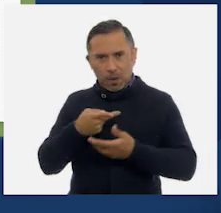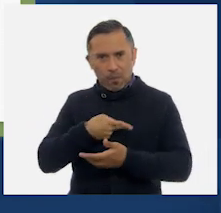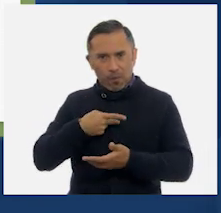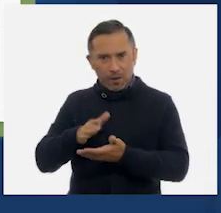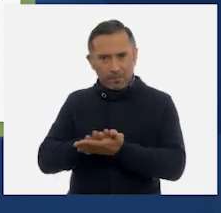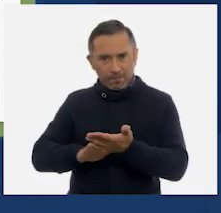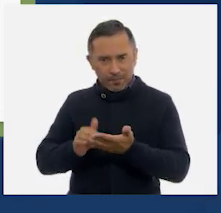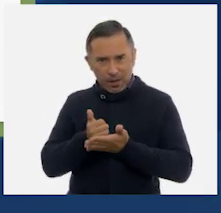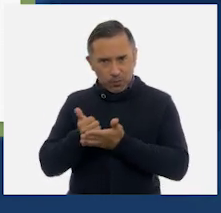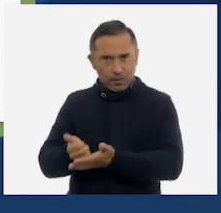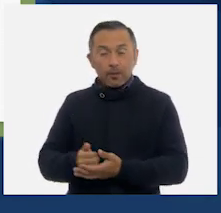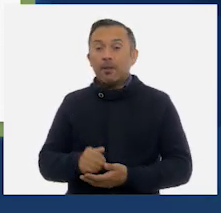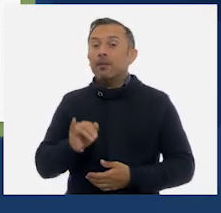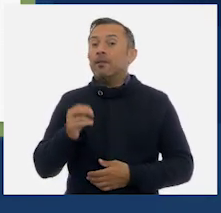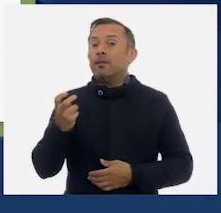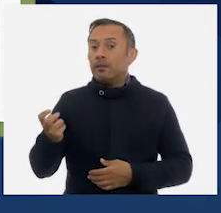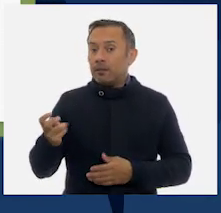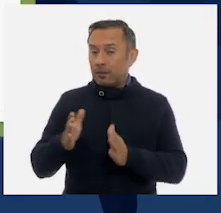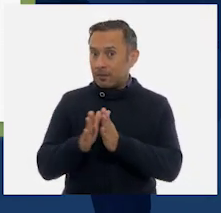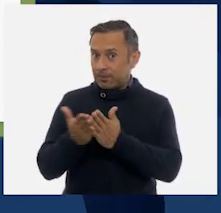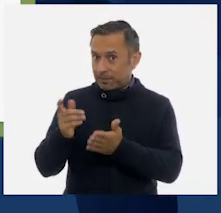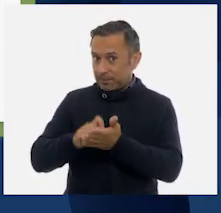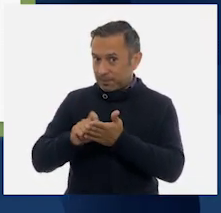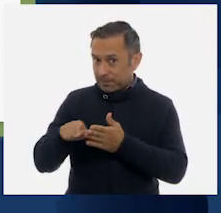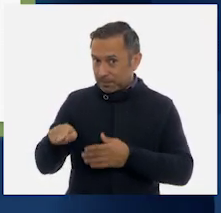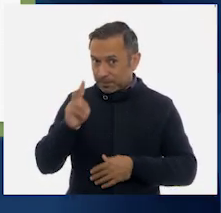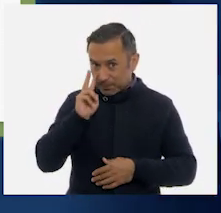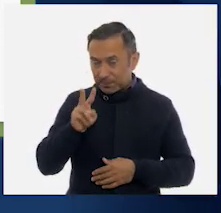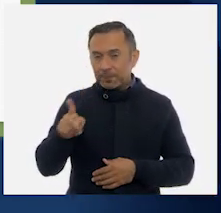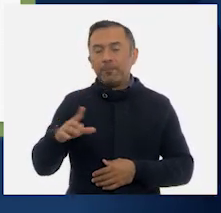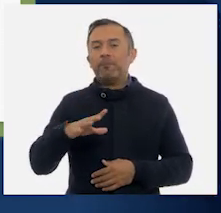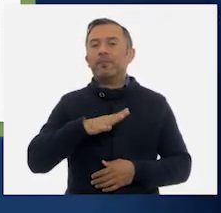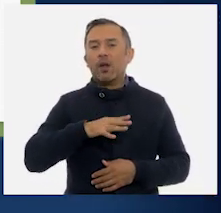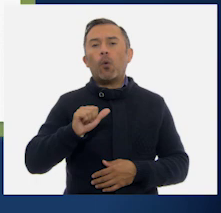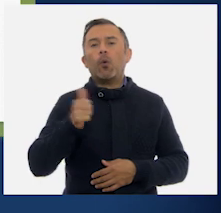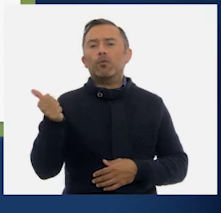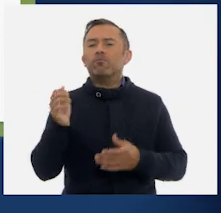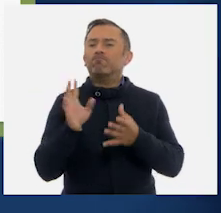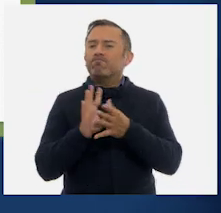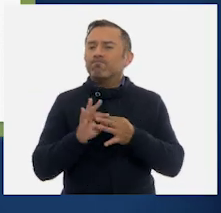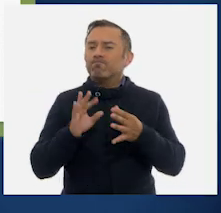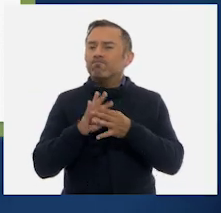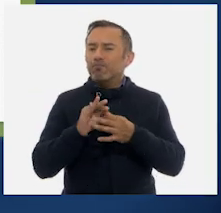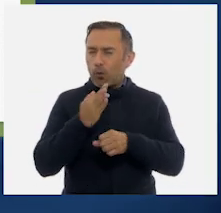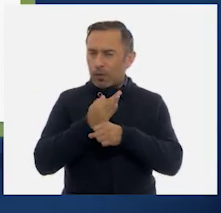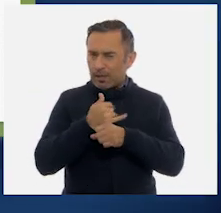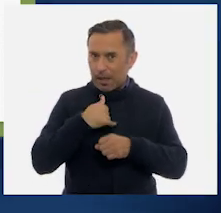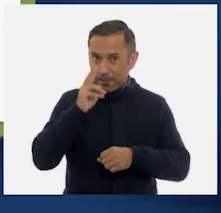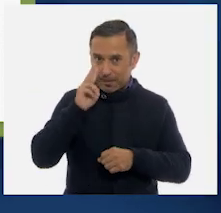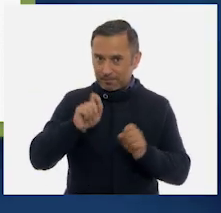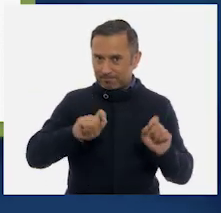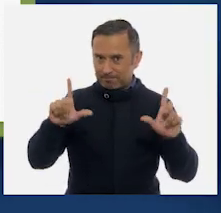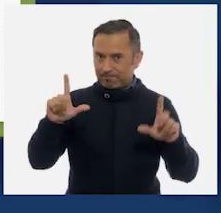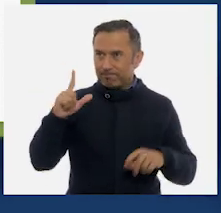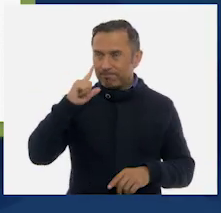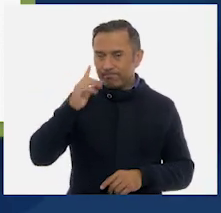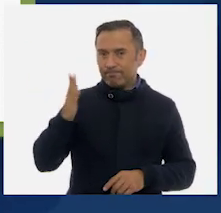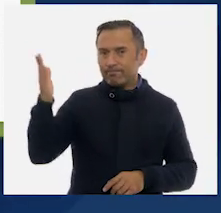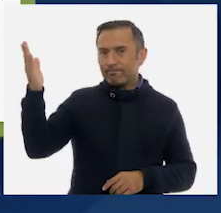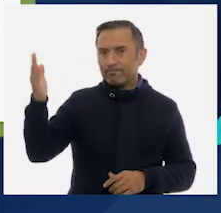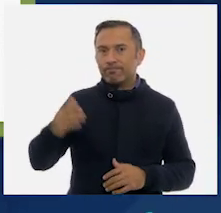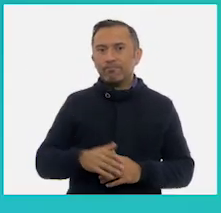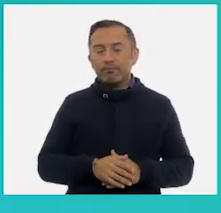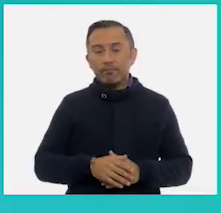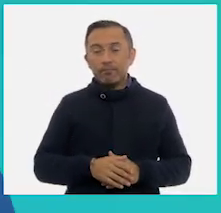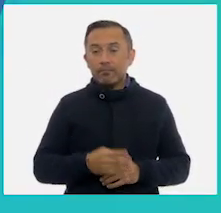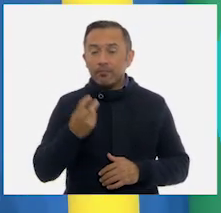Campobello, pues ahí tenemos otro tipo de descripción y en este momento la puedes ver en tu pantalla. Y ahora sí, con esto me queda